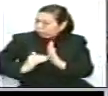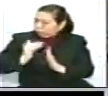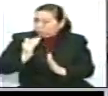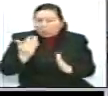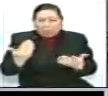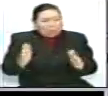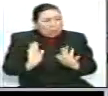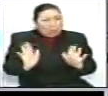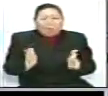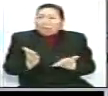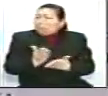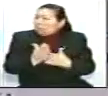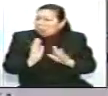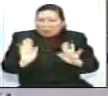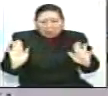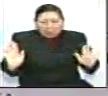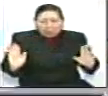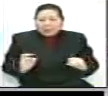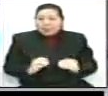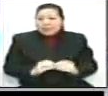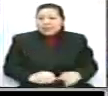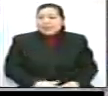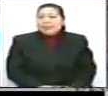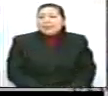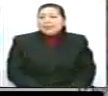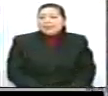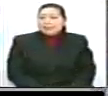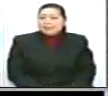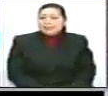tipo de impasse que se pueda presentar.